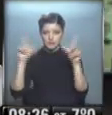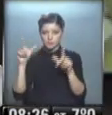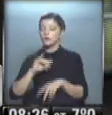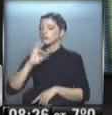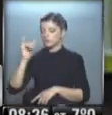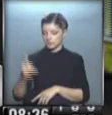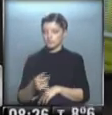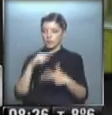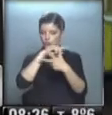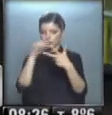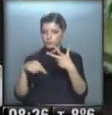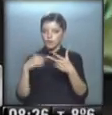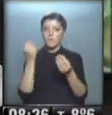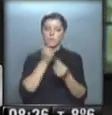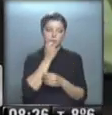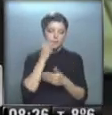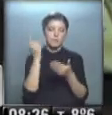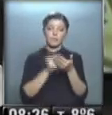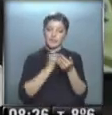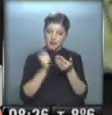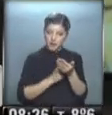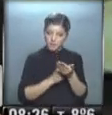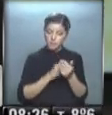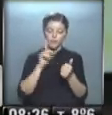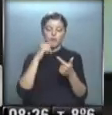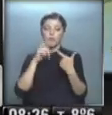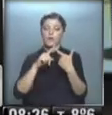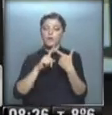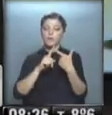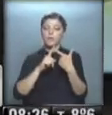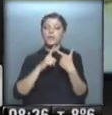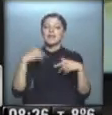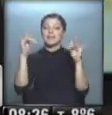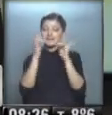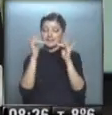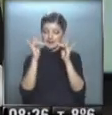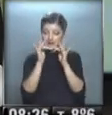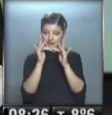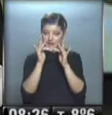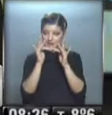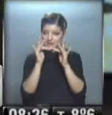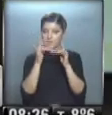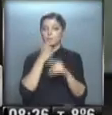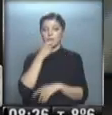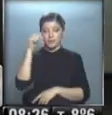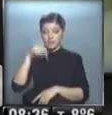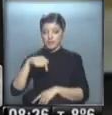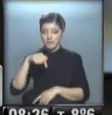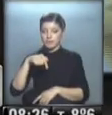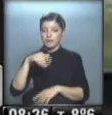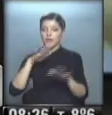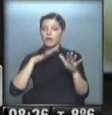Sí. Para móviles, para brindar servicios de internet, en este caso